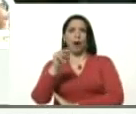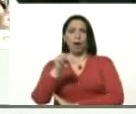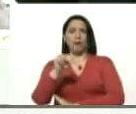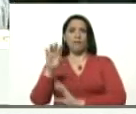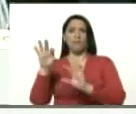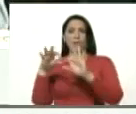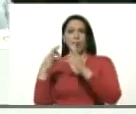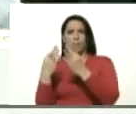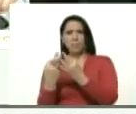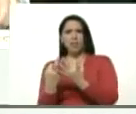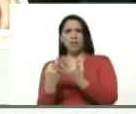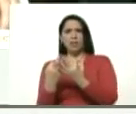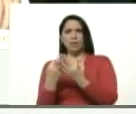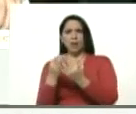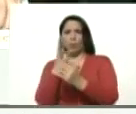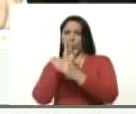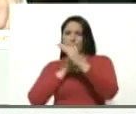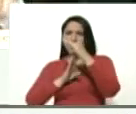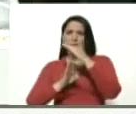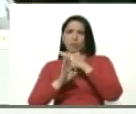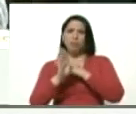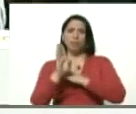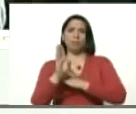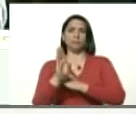familia humilde,